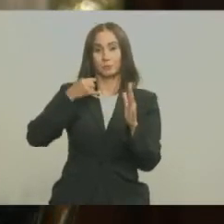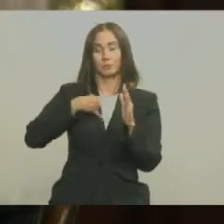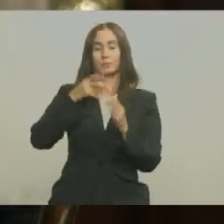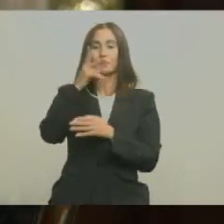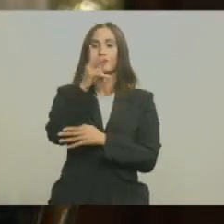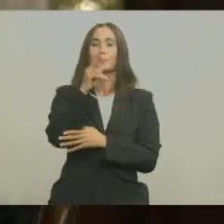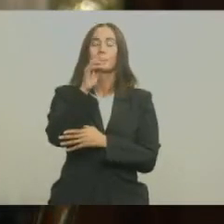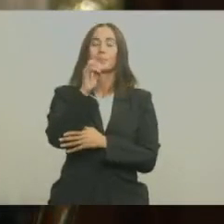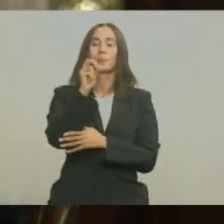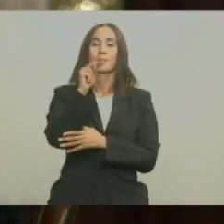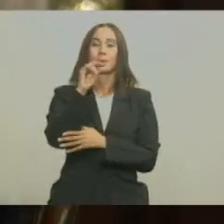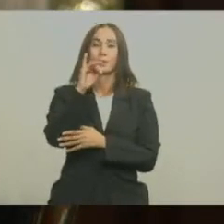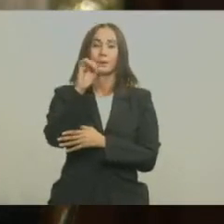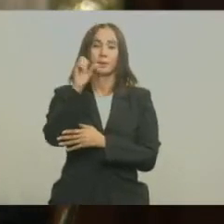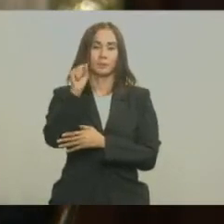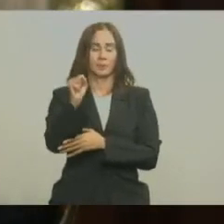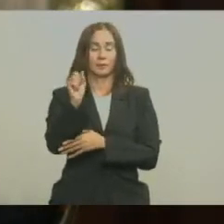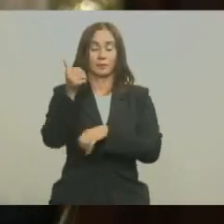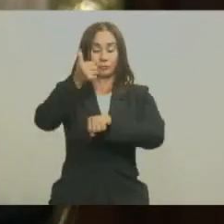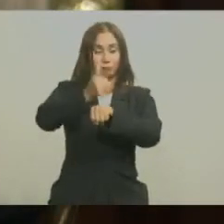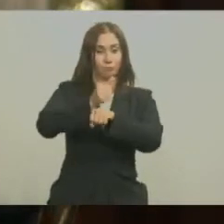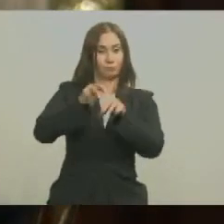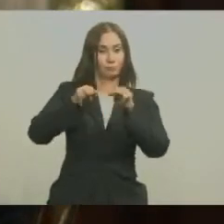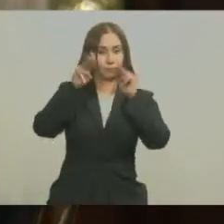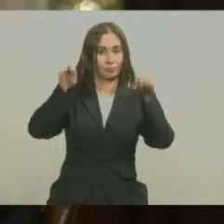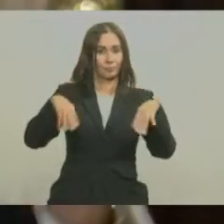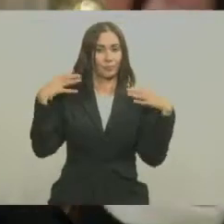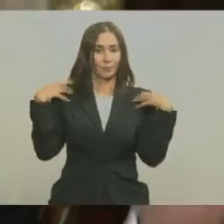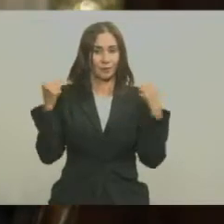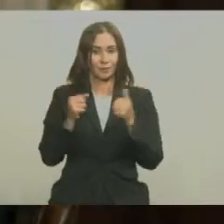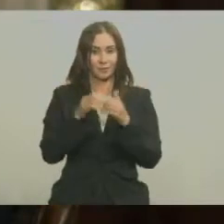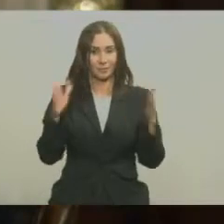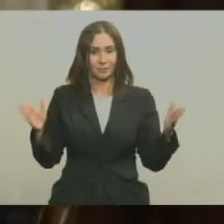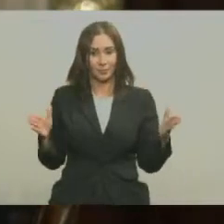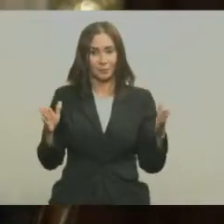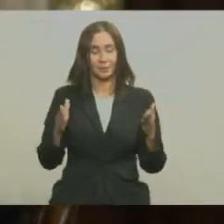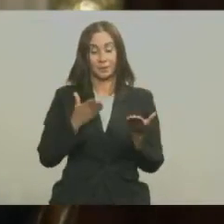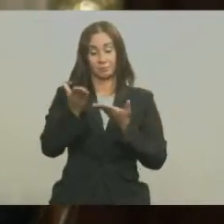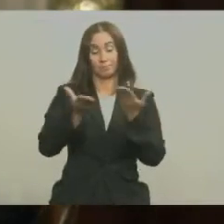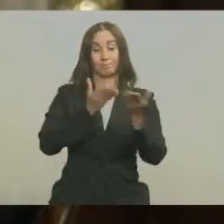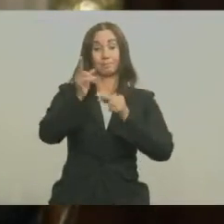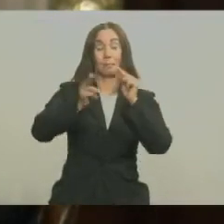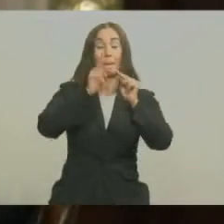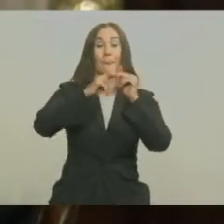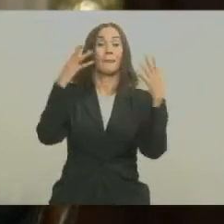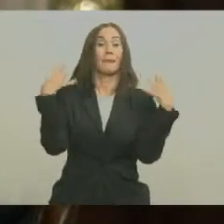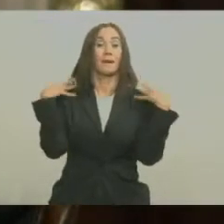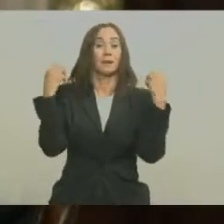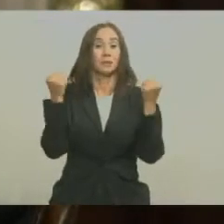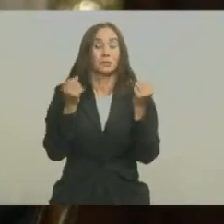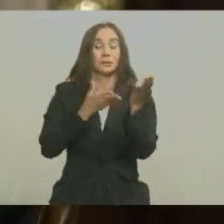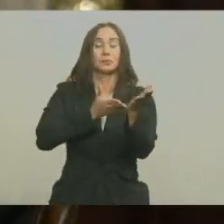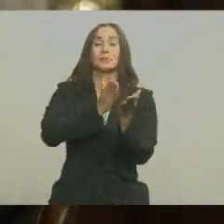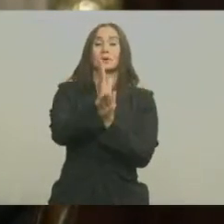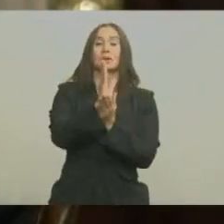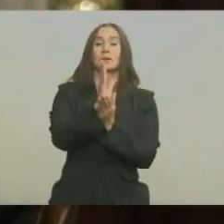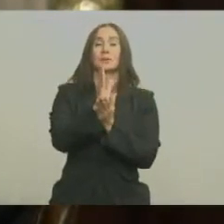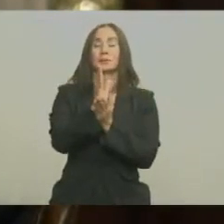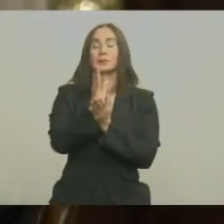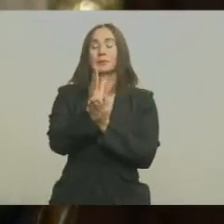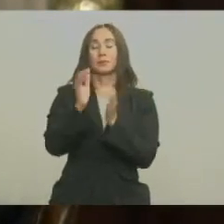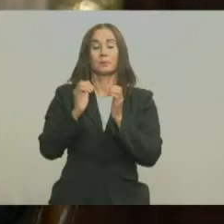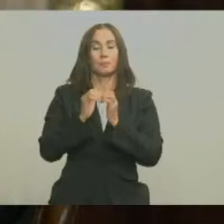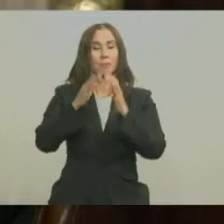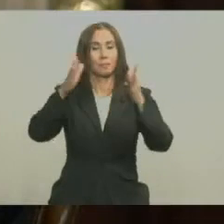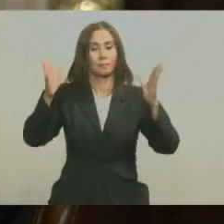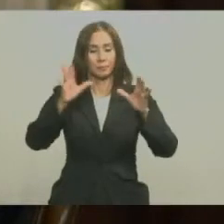PRONAISA, implementado por el Ministerio de Salud Pública y el Servicio Nacional de Salud, a través del cual vamos a